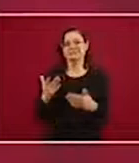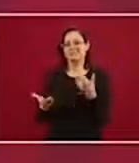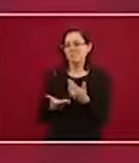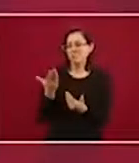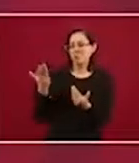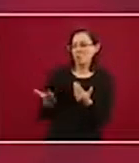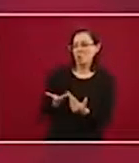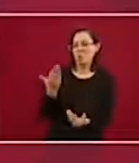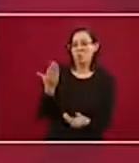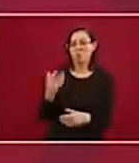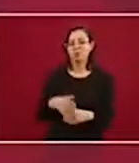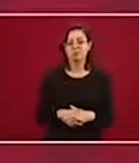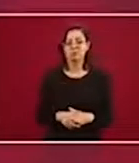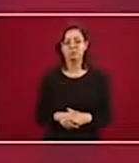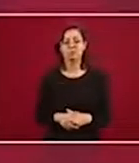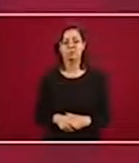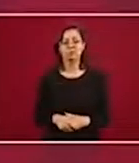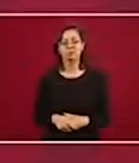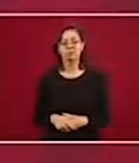nos pedían